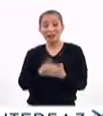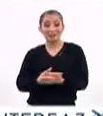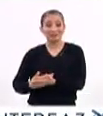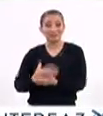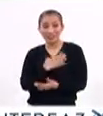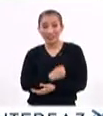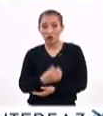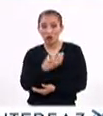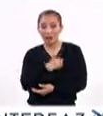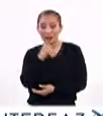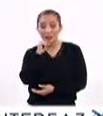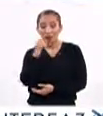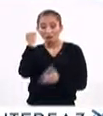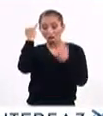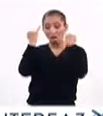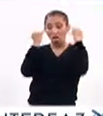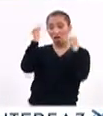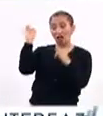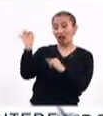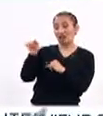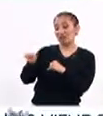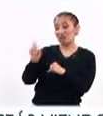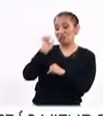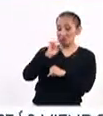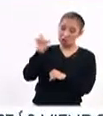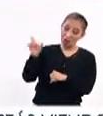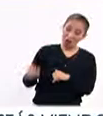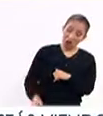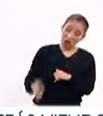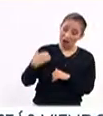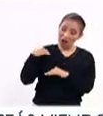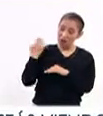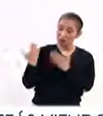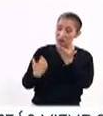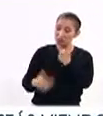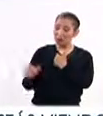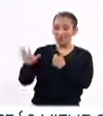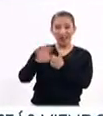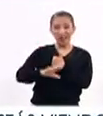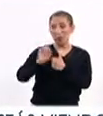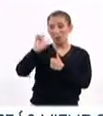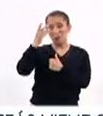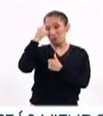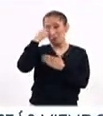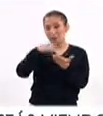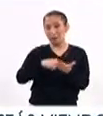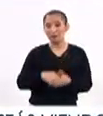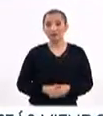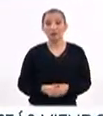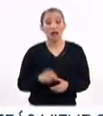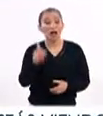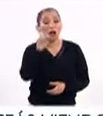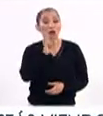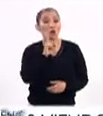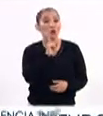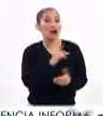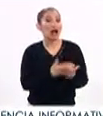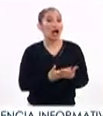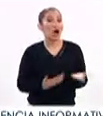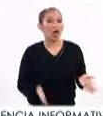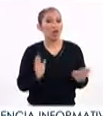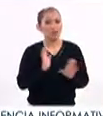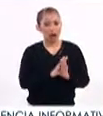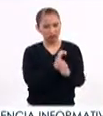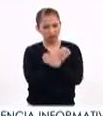maternidad, así como los prejuicios sobre la posibilidad de que las mujeres tengan éxito en el ámbito profesional. Las mujeres hoy están